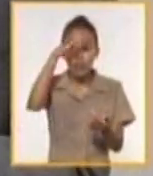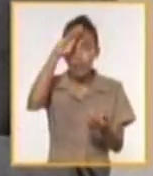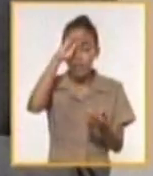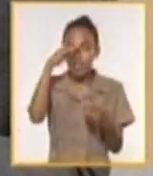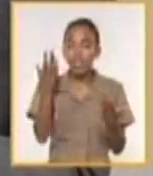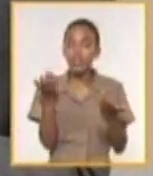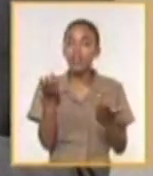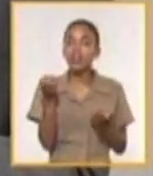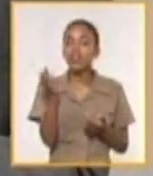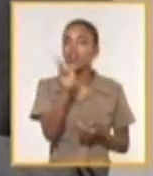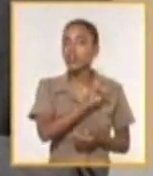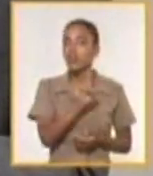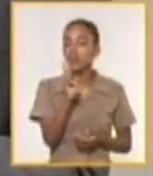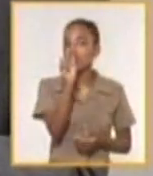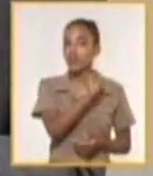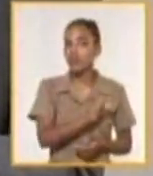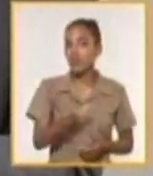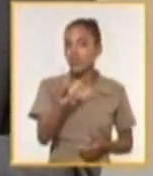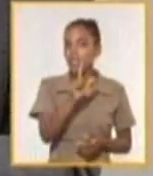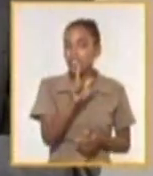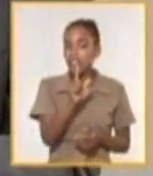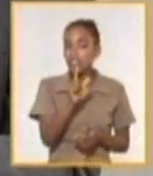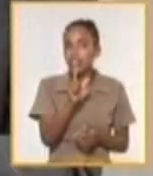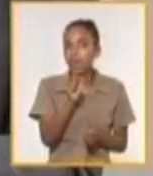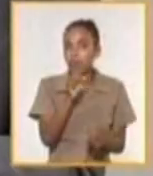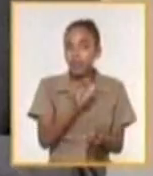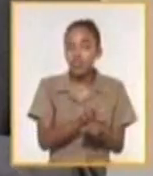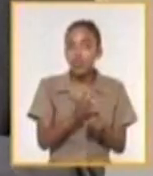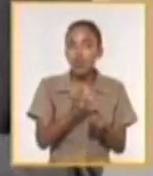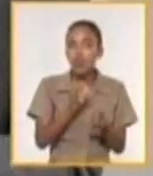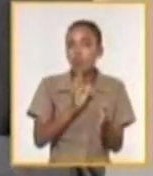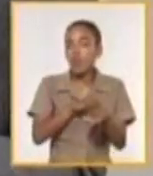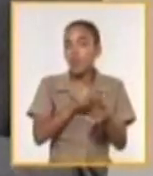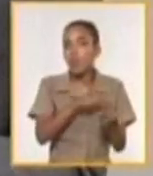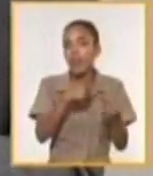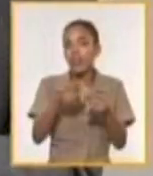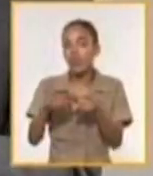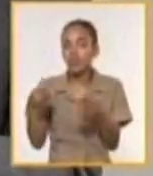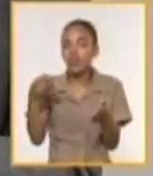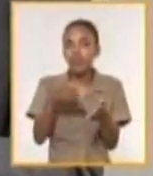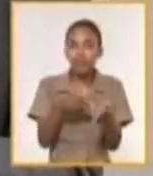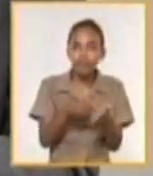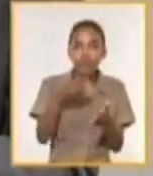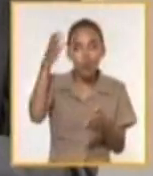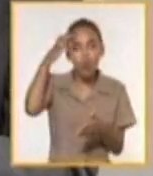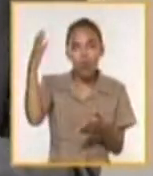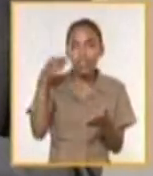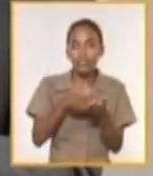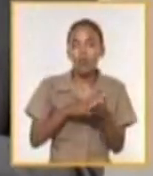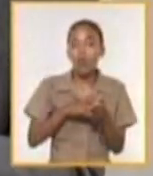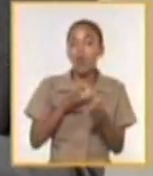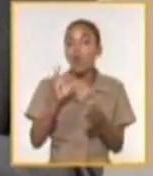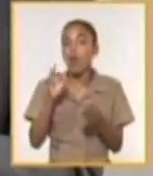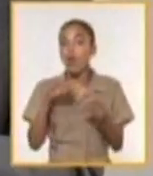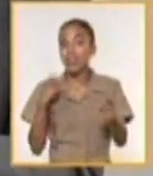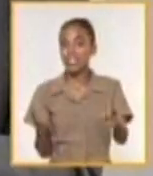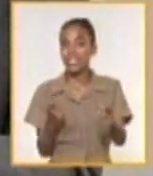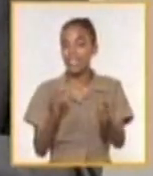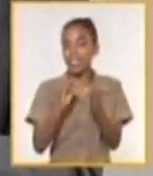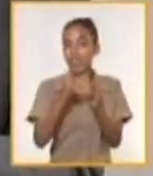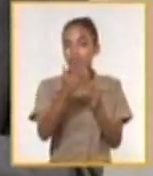socialista por la injerencia de otros estados, por una guerra externa que también